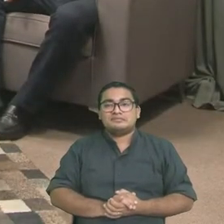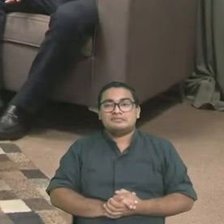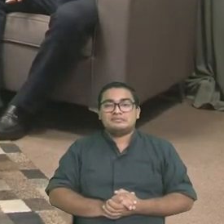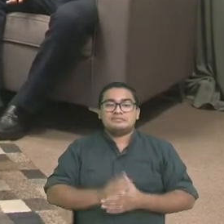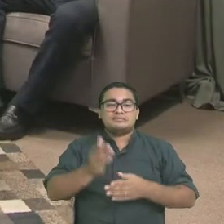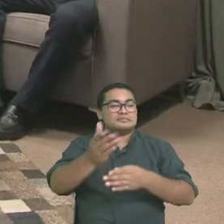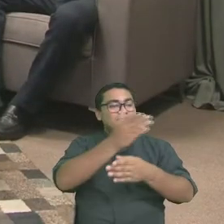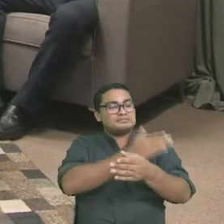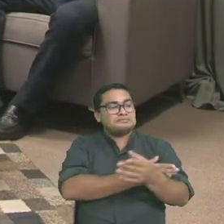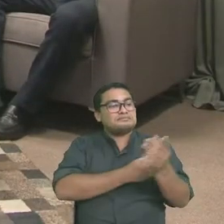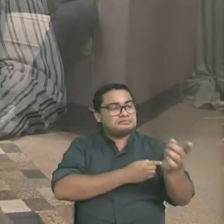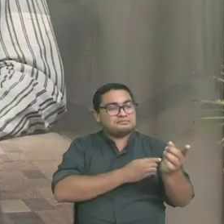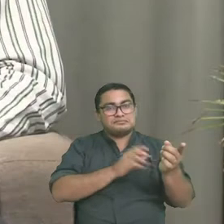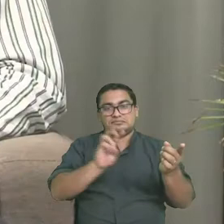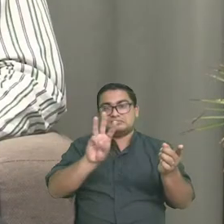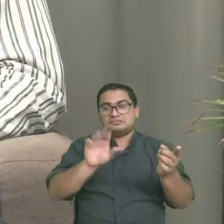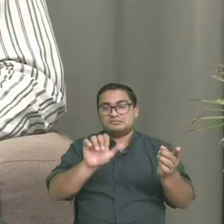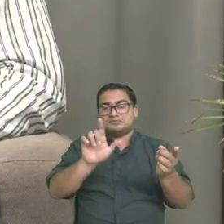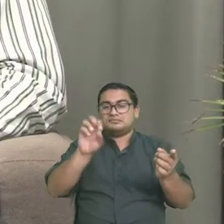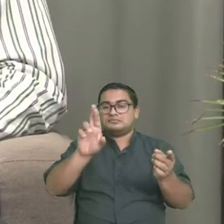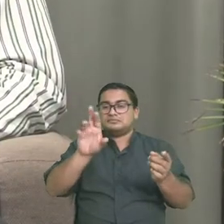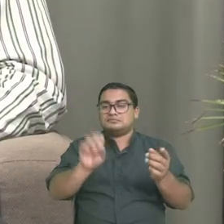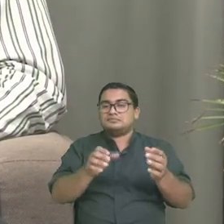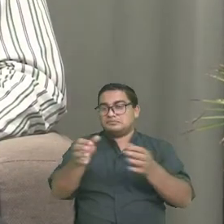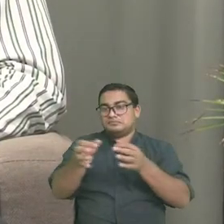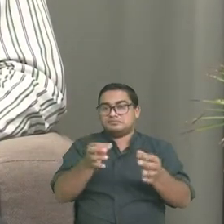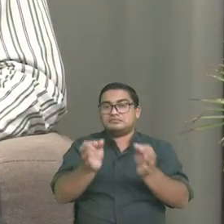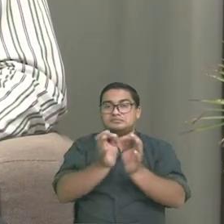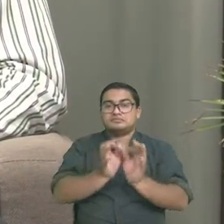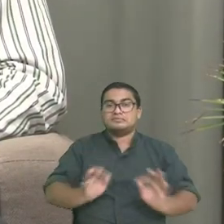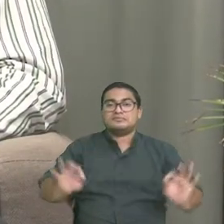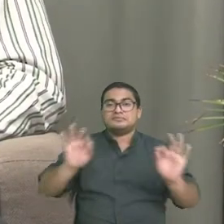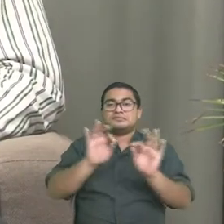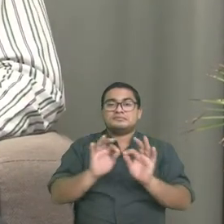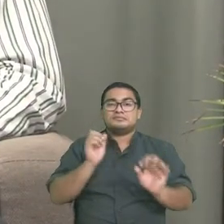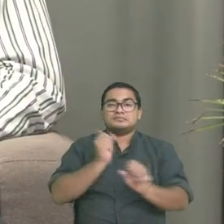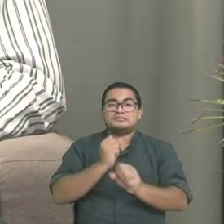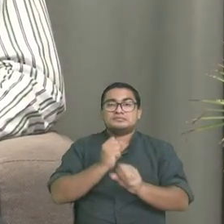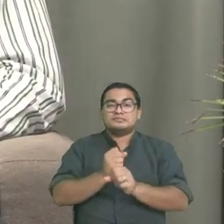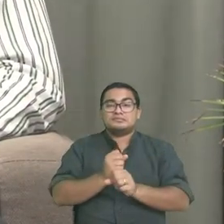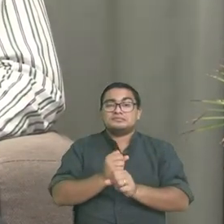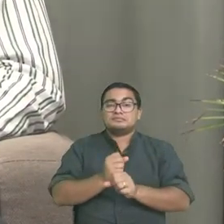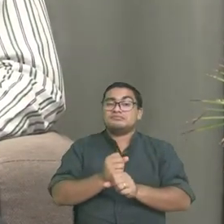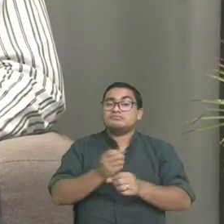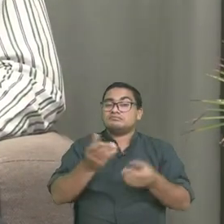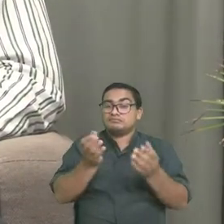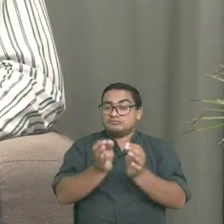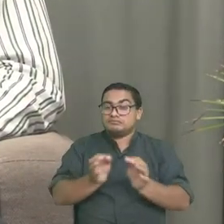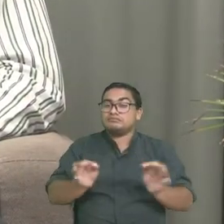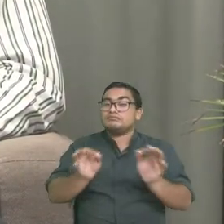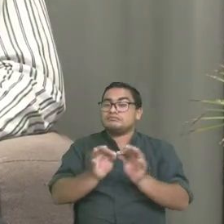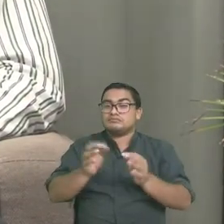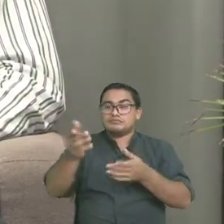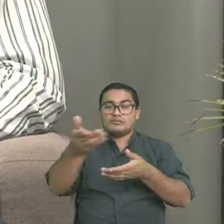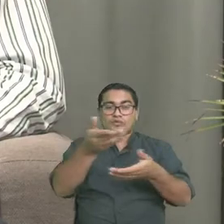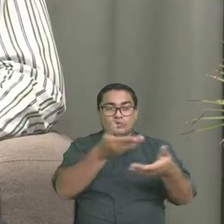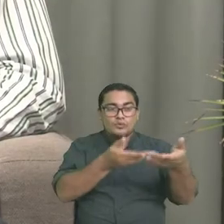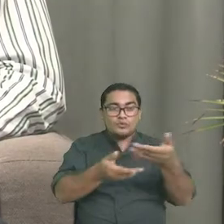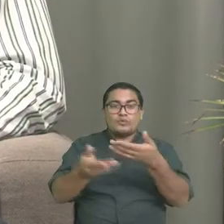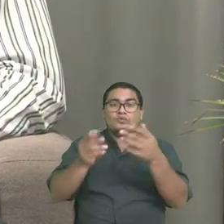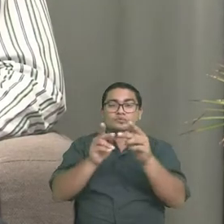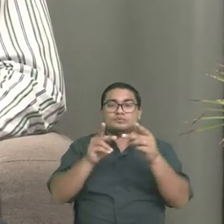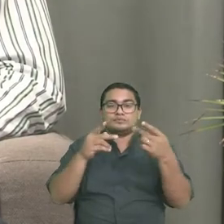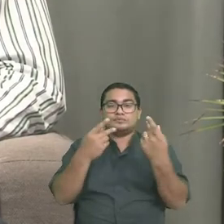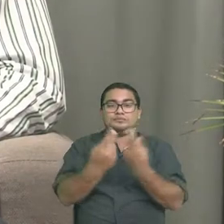lo decía, aquí el elemento fundamental ha sido confianza, porque el pueblo